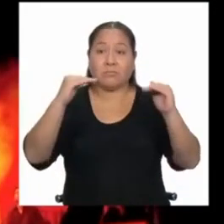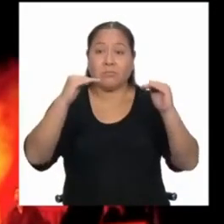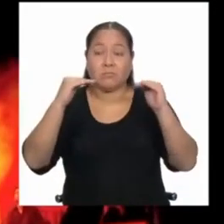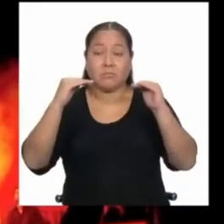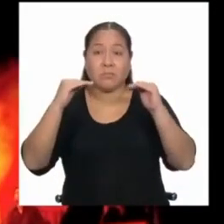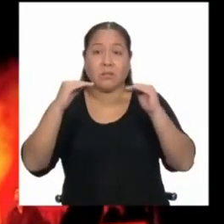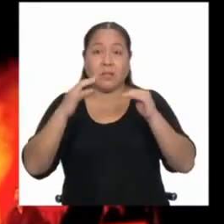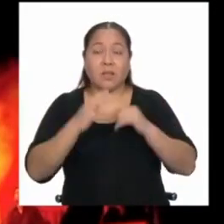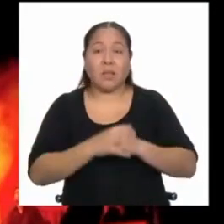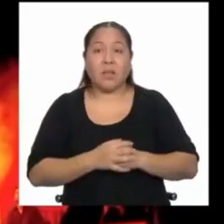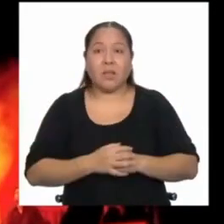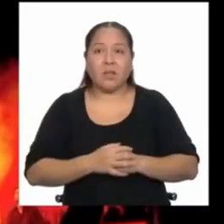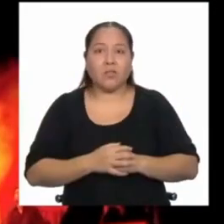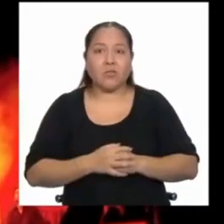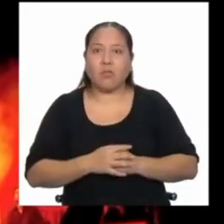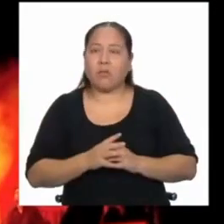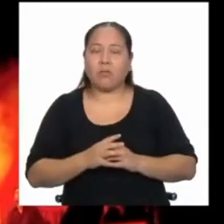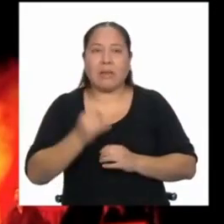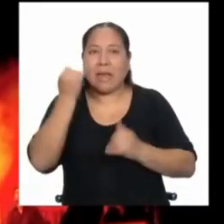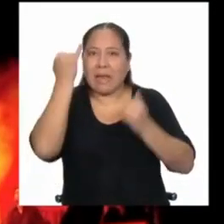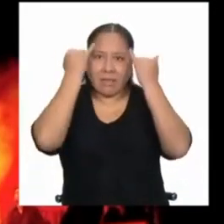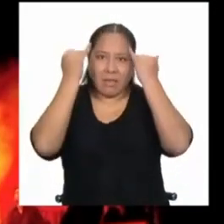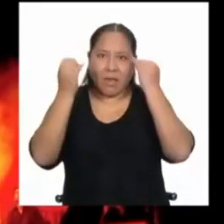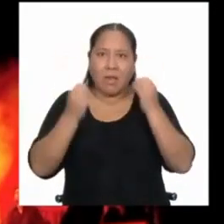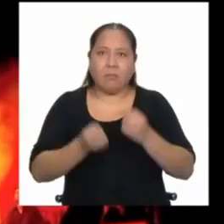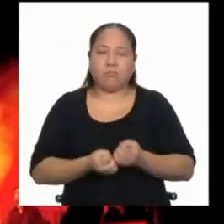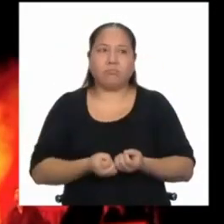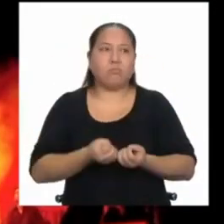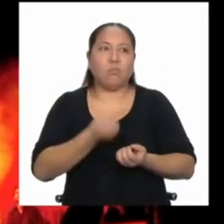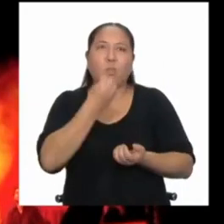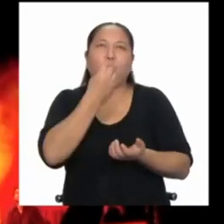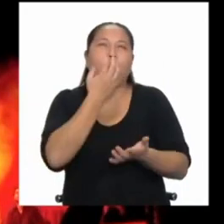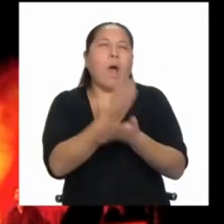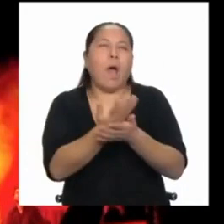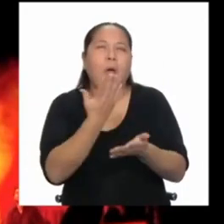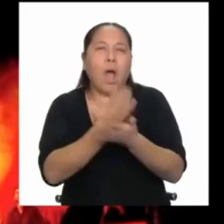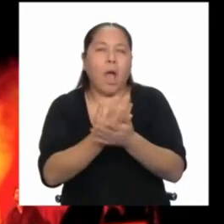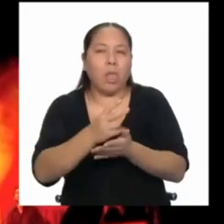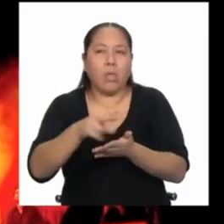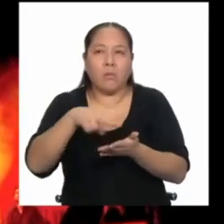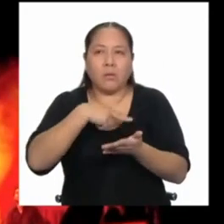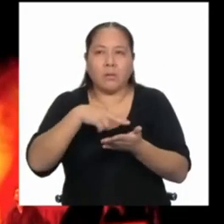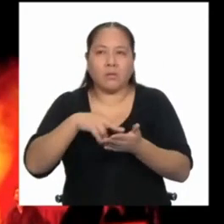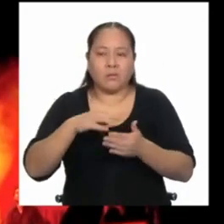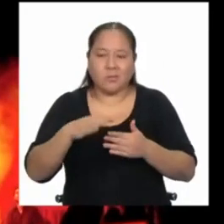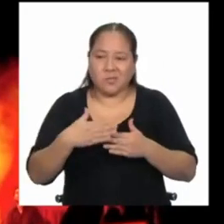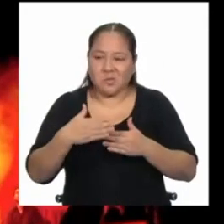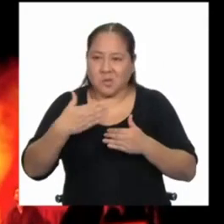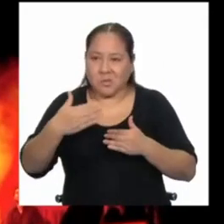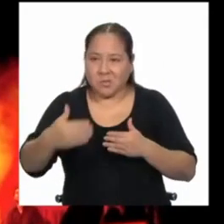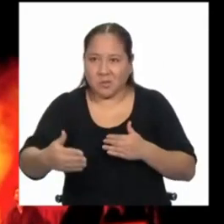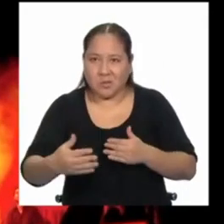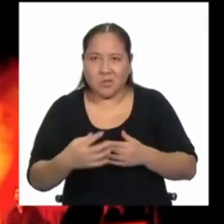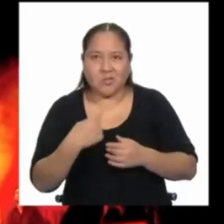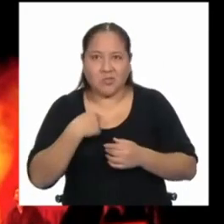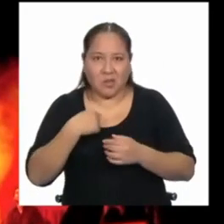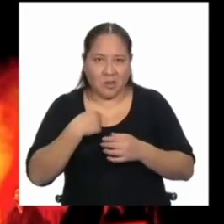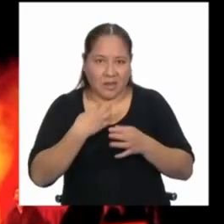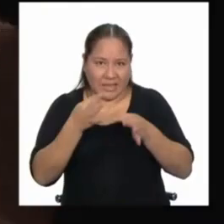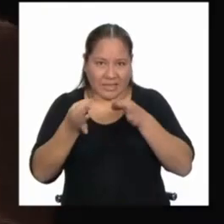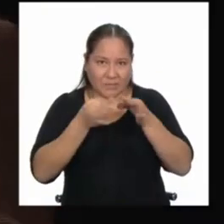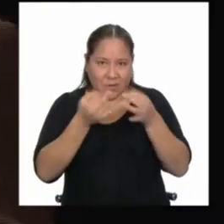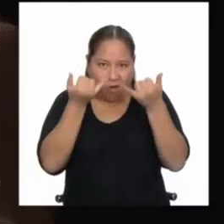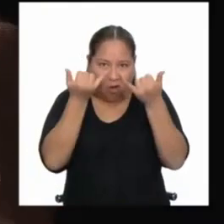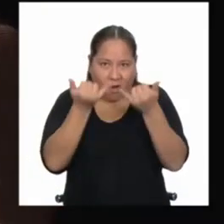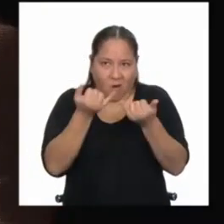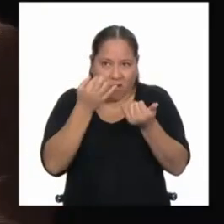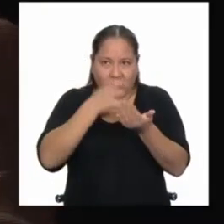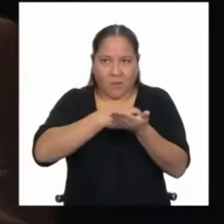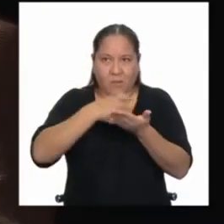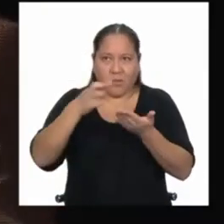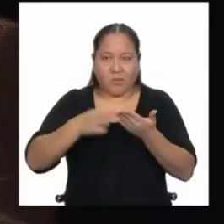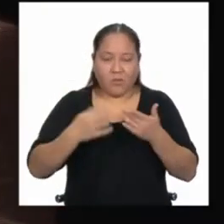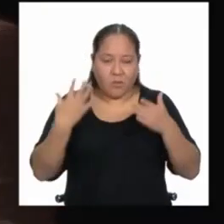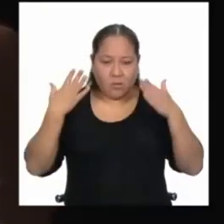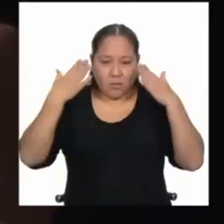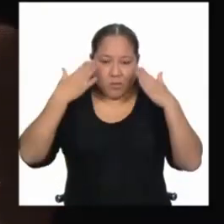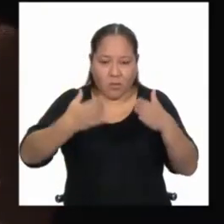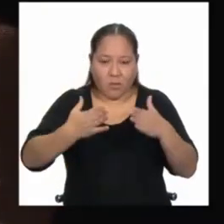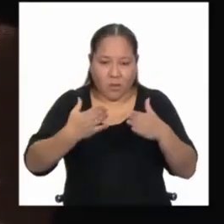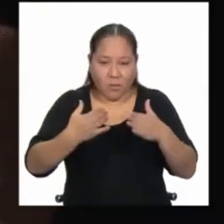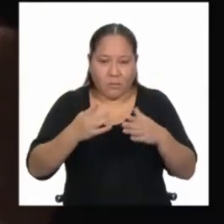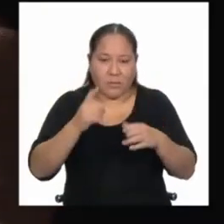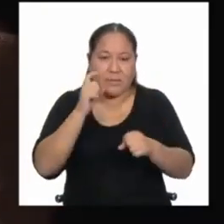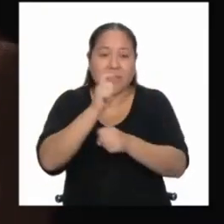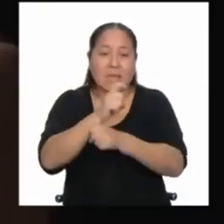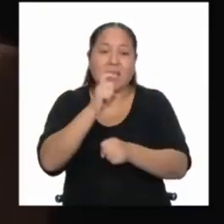intención formar grandes bailarines, eso fue una consecuencia. Cuando les explico un poco más lo que es hoy el programa, nosotros nos dedicamos a formar